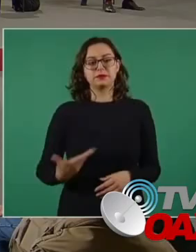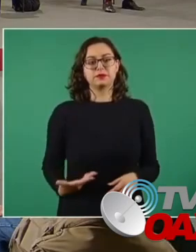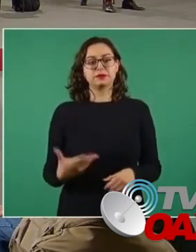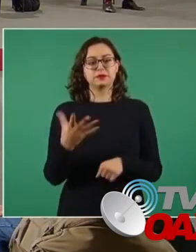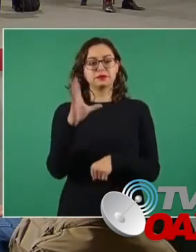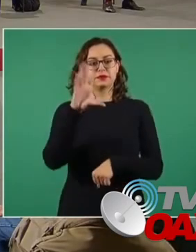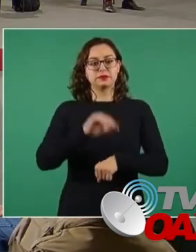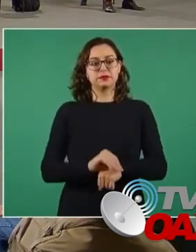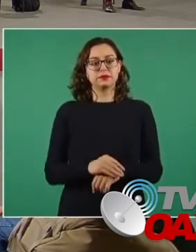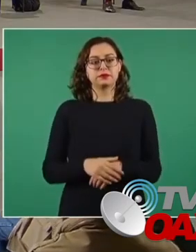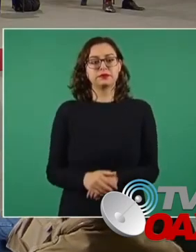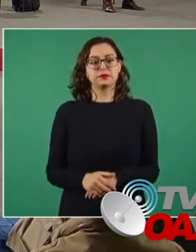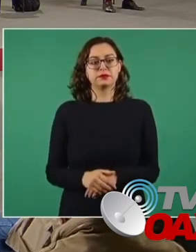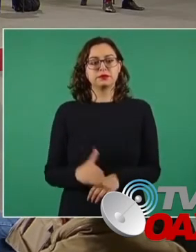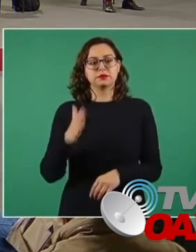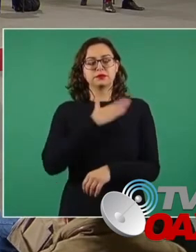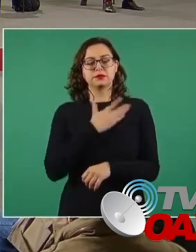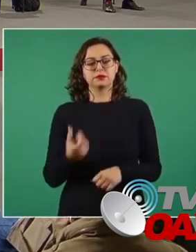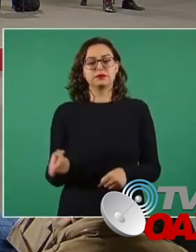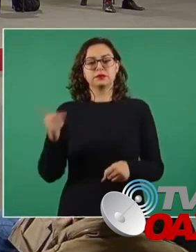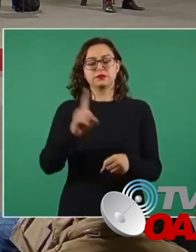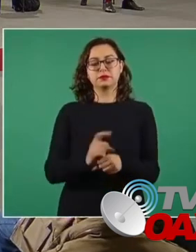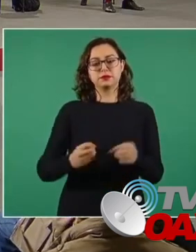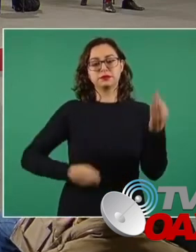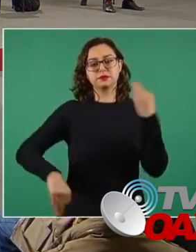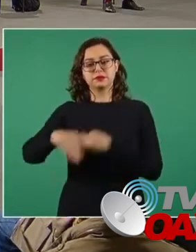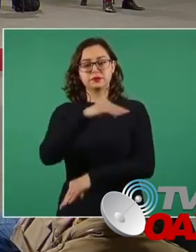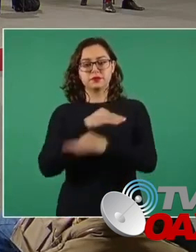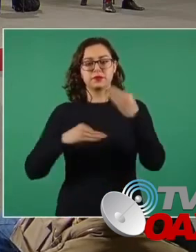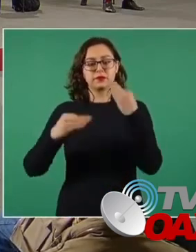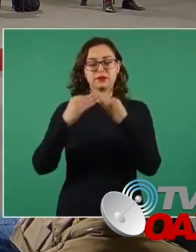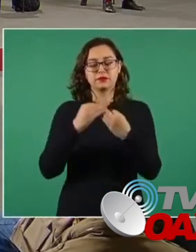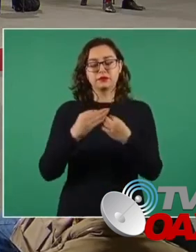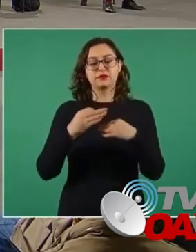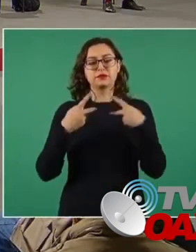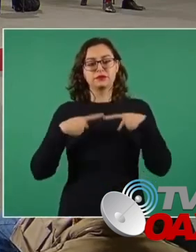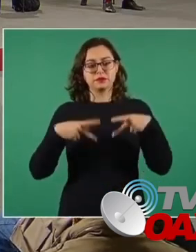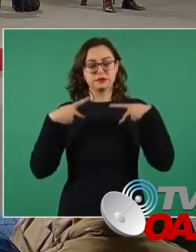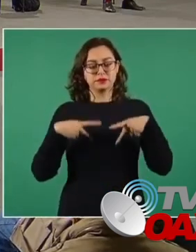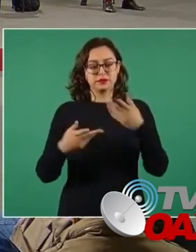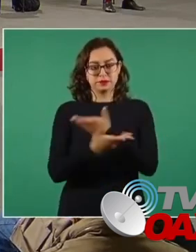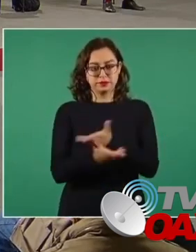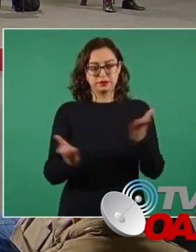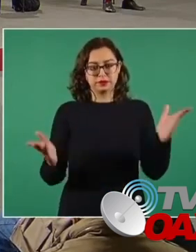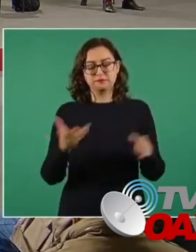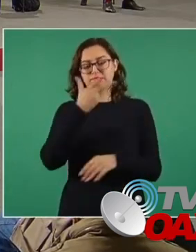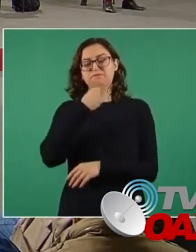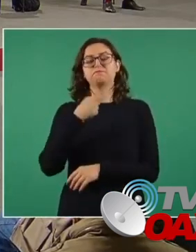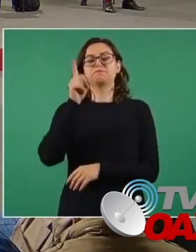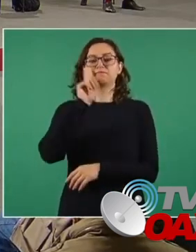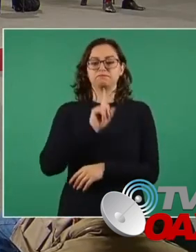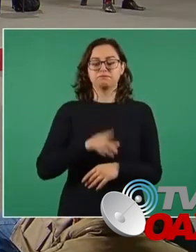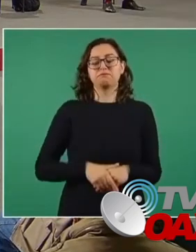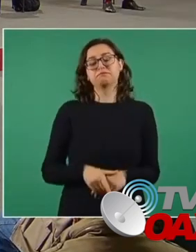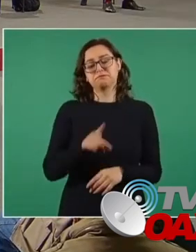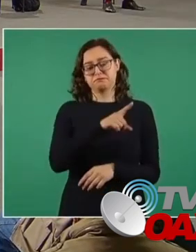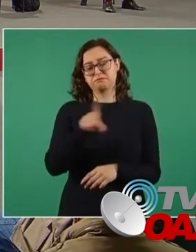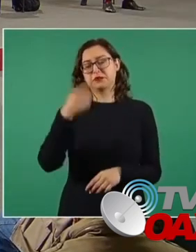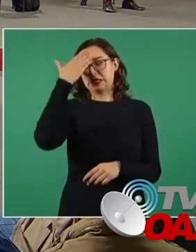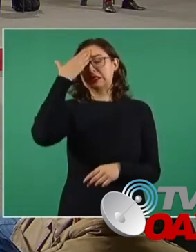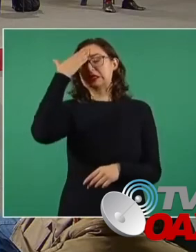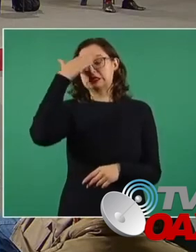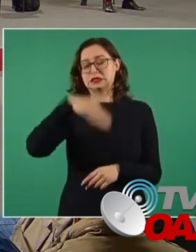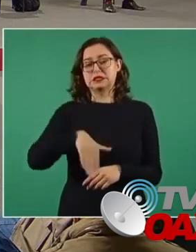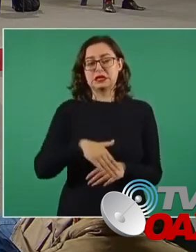Muy buen día a todas y todos. Como ya lo mencionó el señor presidente y estamos todos enterados,